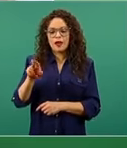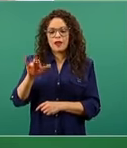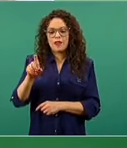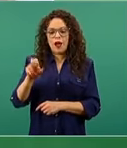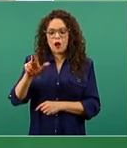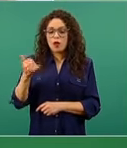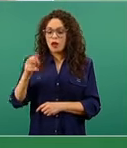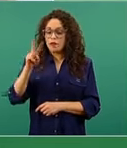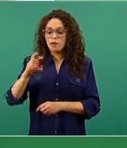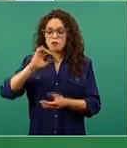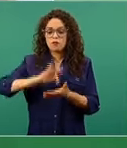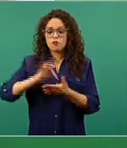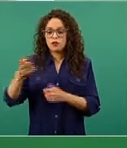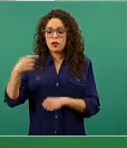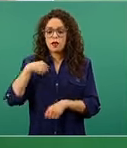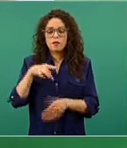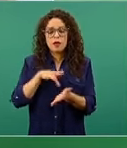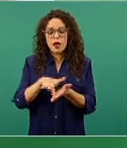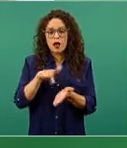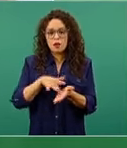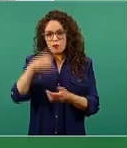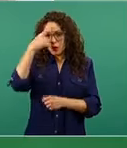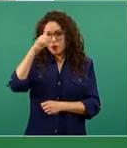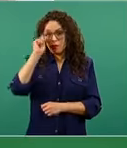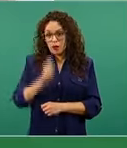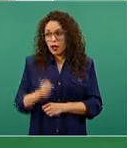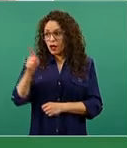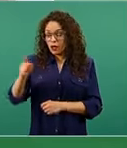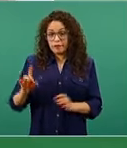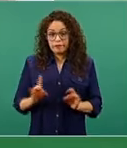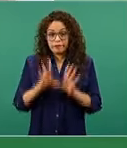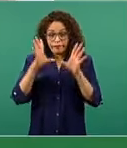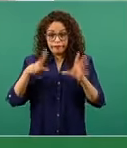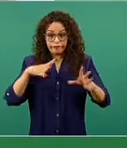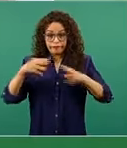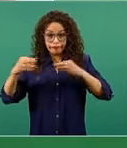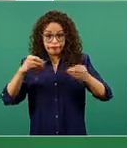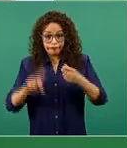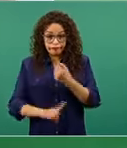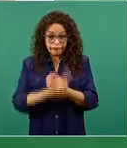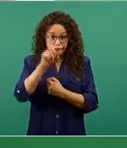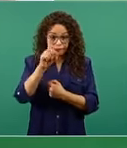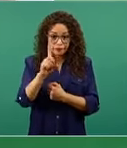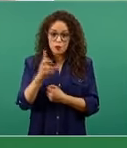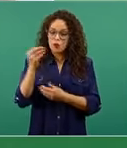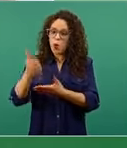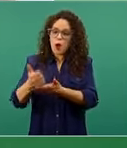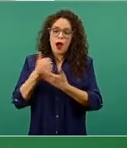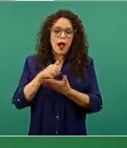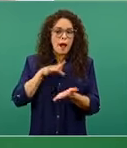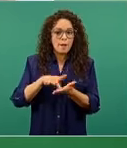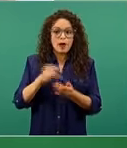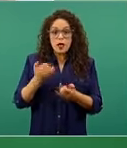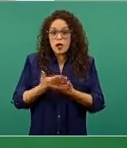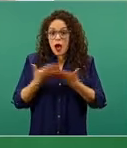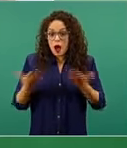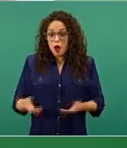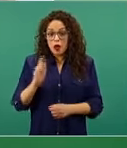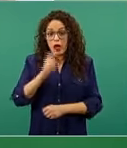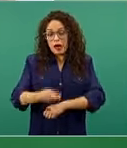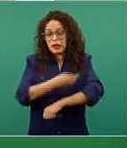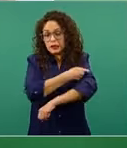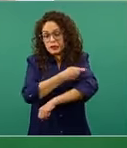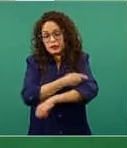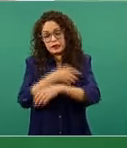que nos han brindado para enfrentar esta contingencia sanitaria y ahora con el tema de vacunación. Felicidades a todas las enfermeras